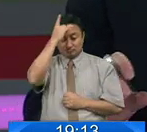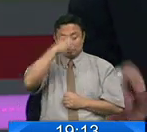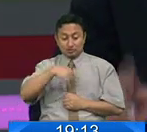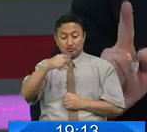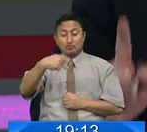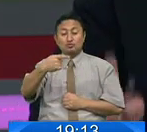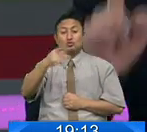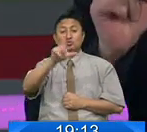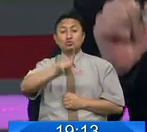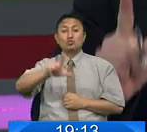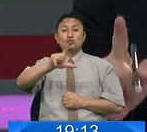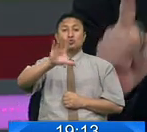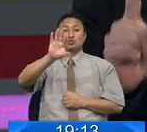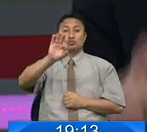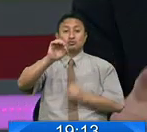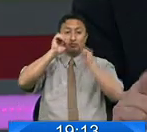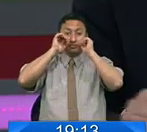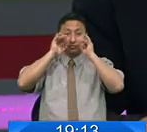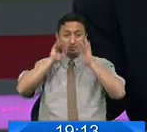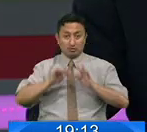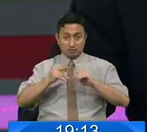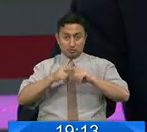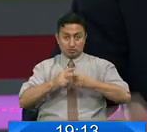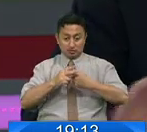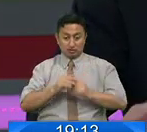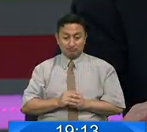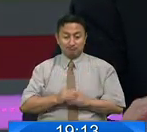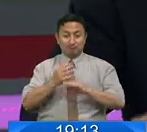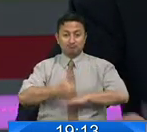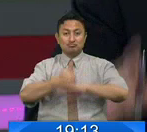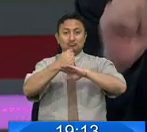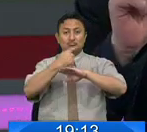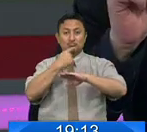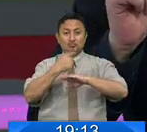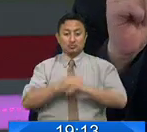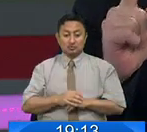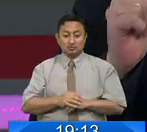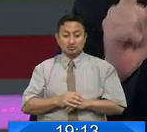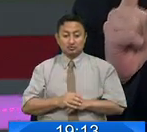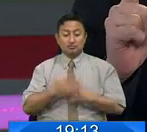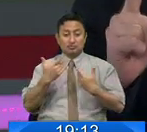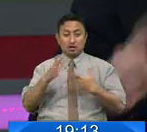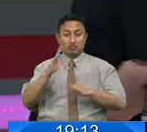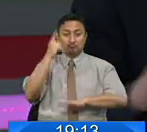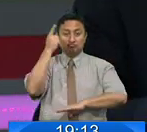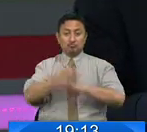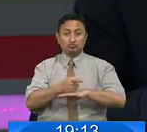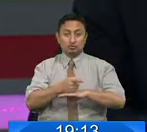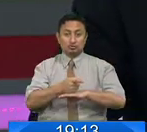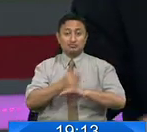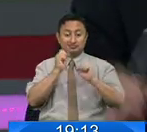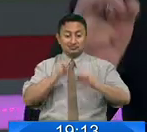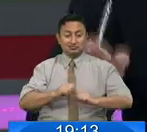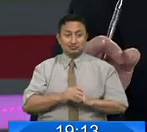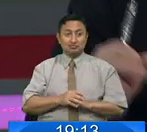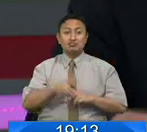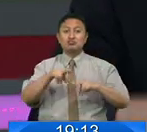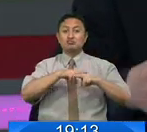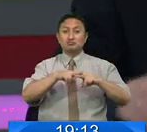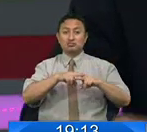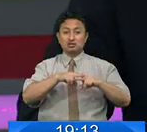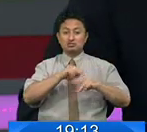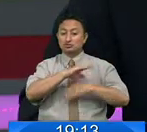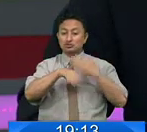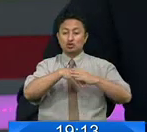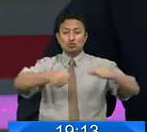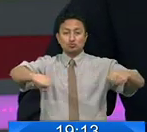del día lunes 9 de septiembre las autoridades enfatizaron que la disposición también incluye a taxistas